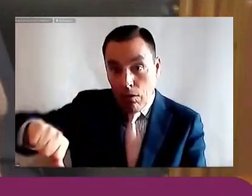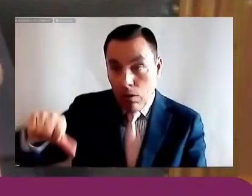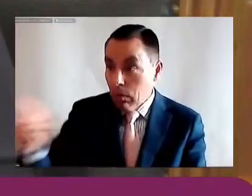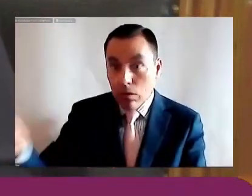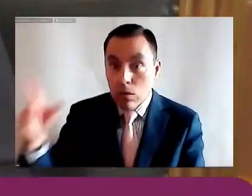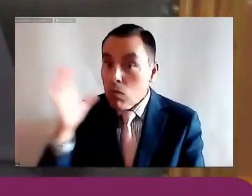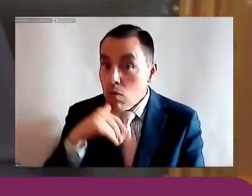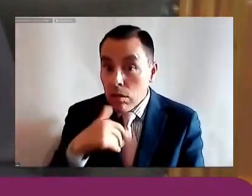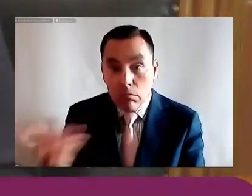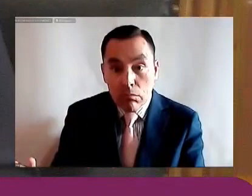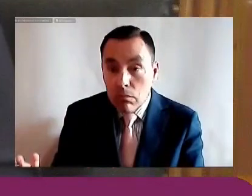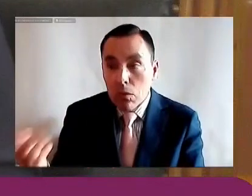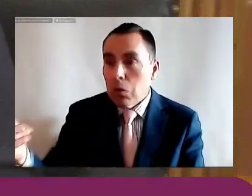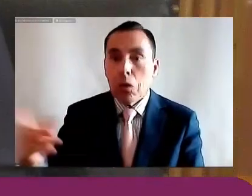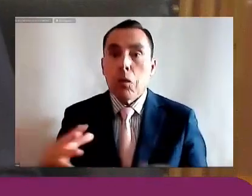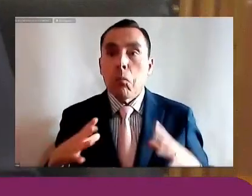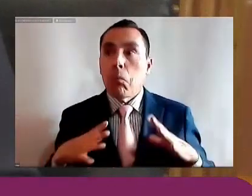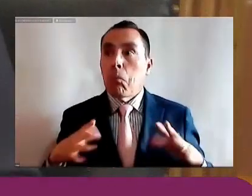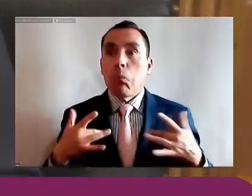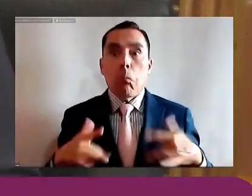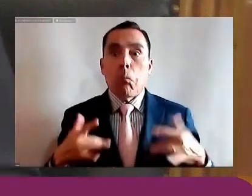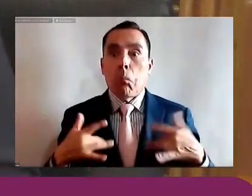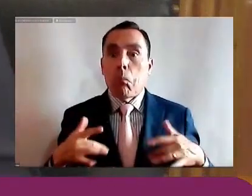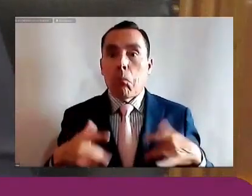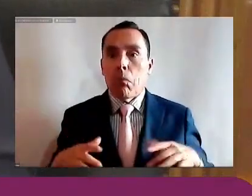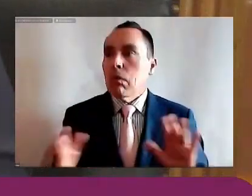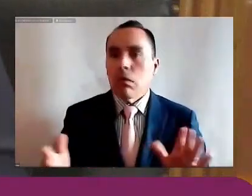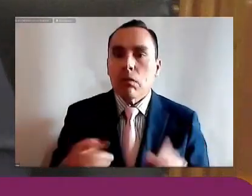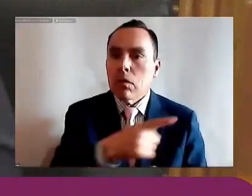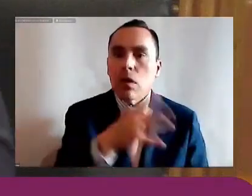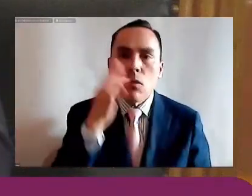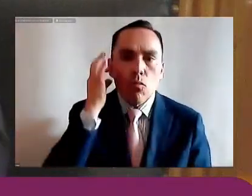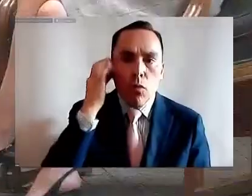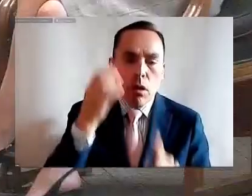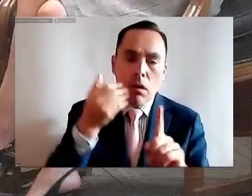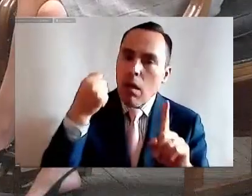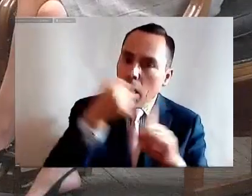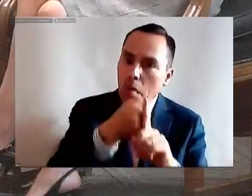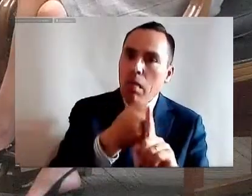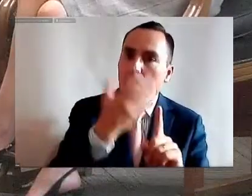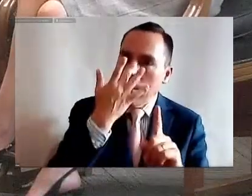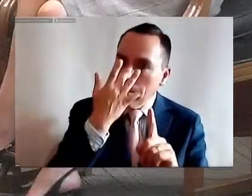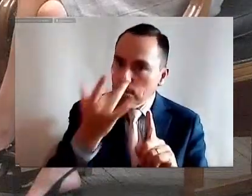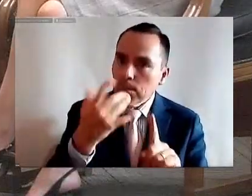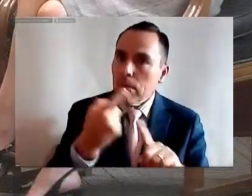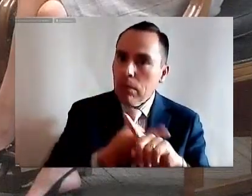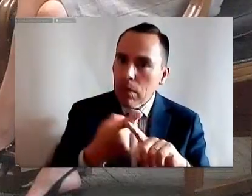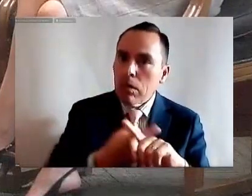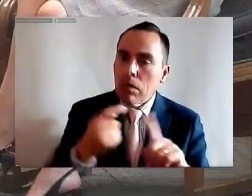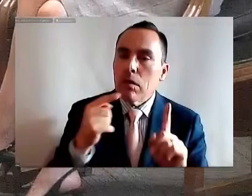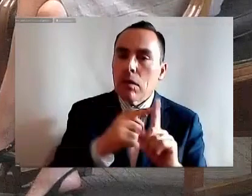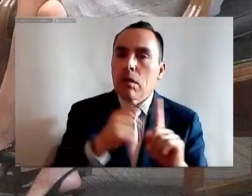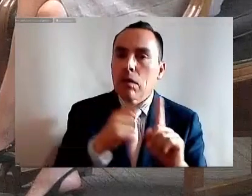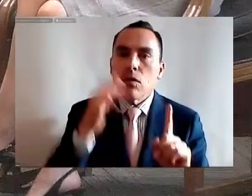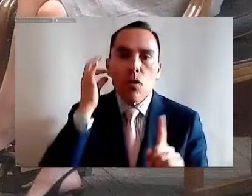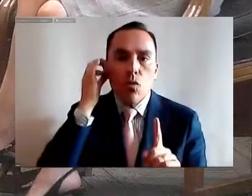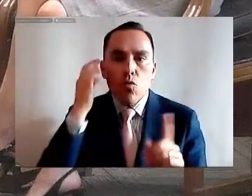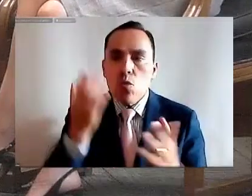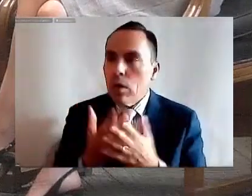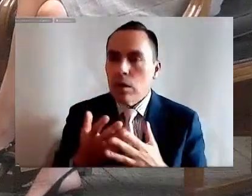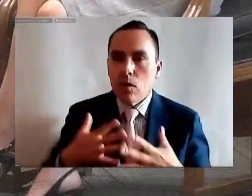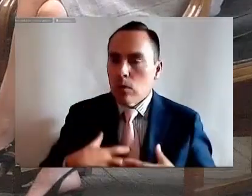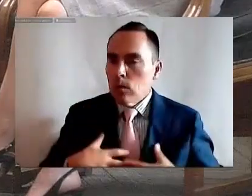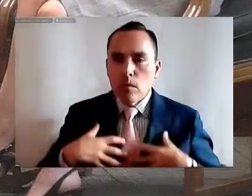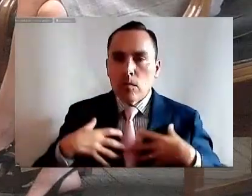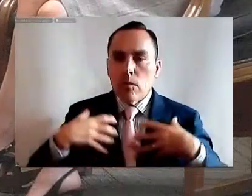intrafamiliar, puede constituir eso un atentado para poder establecer que existe una indignidad para suceder